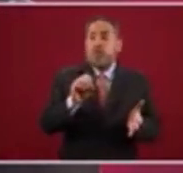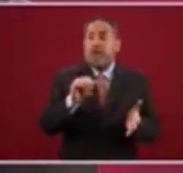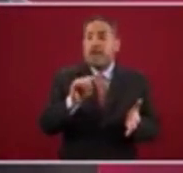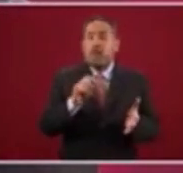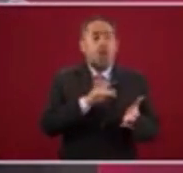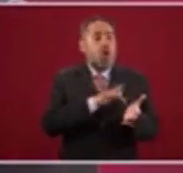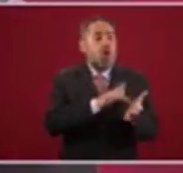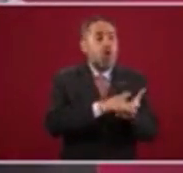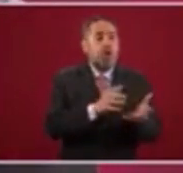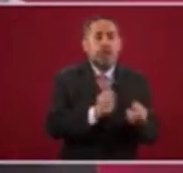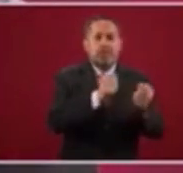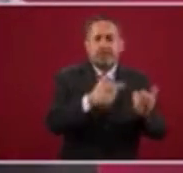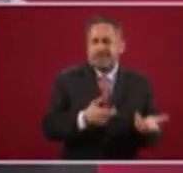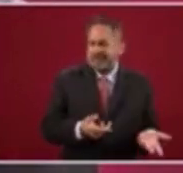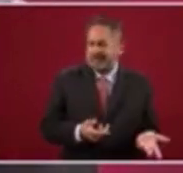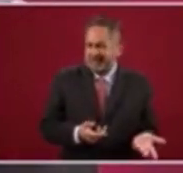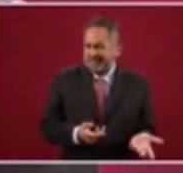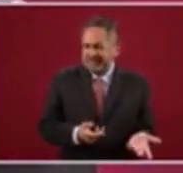rescate.